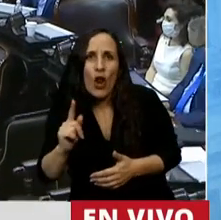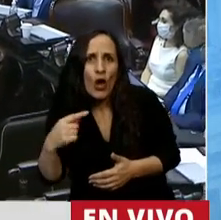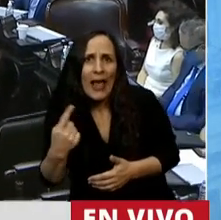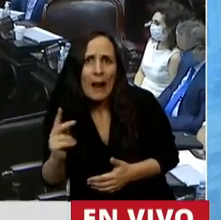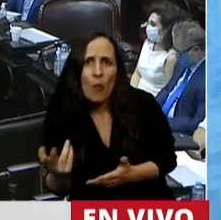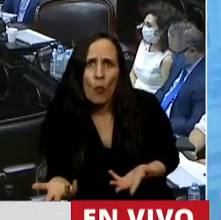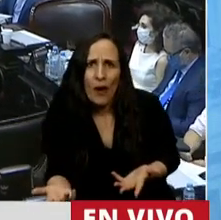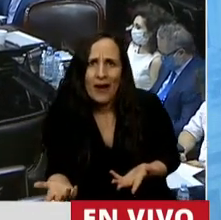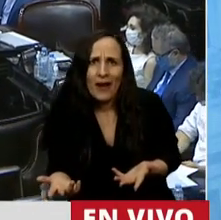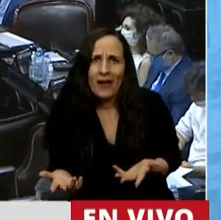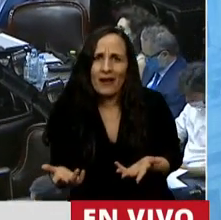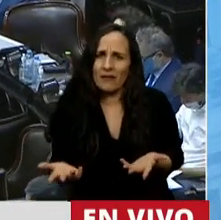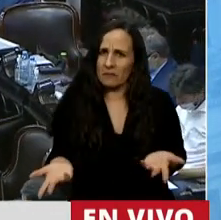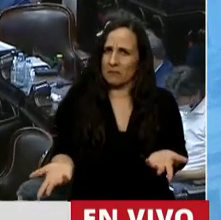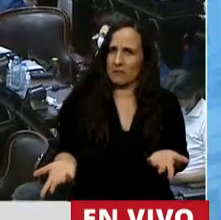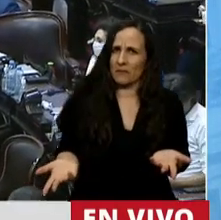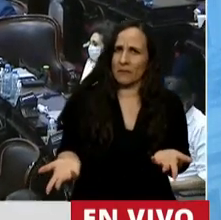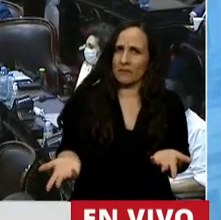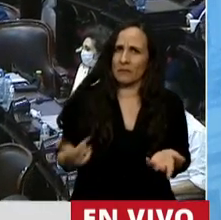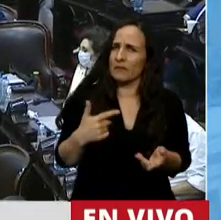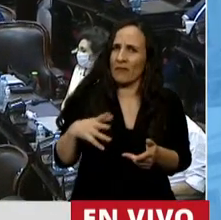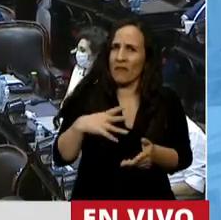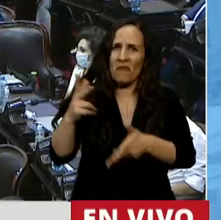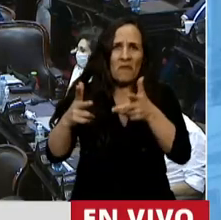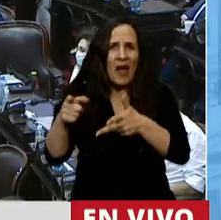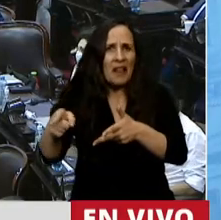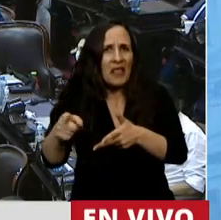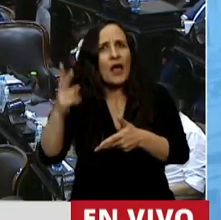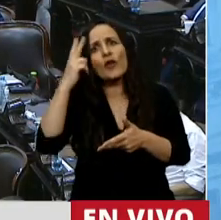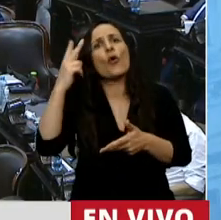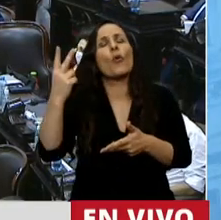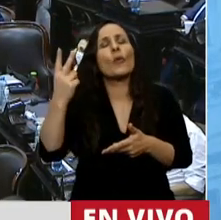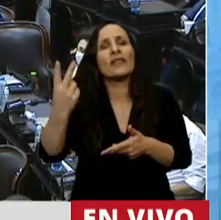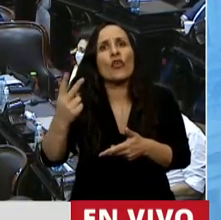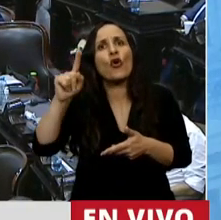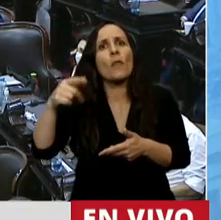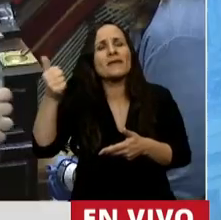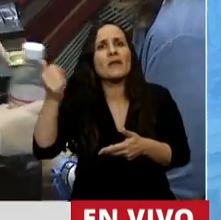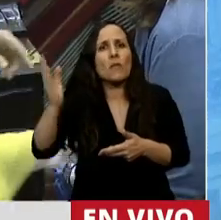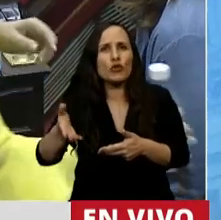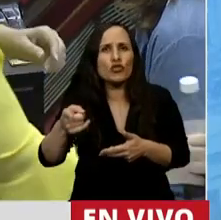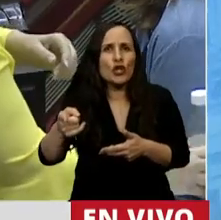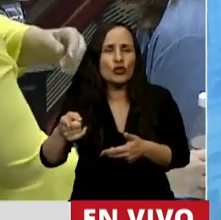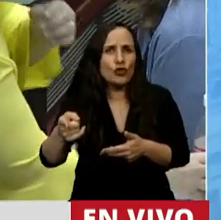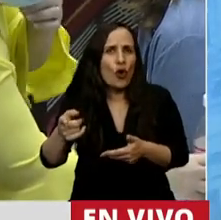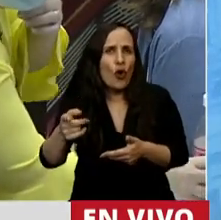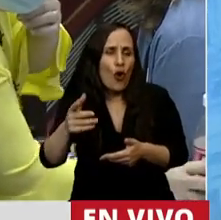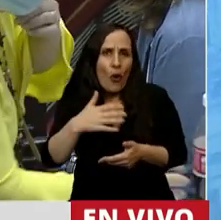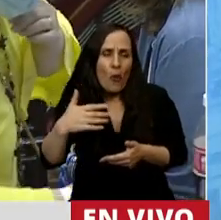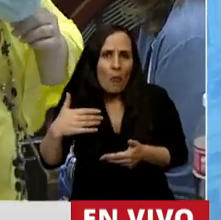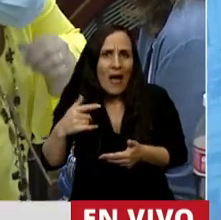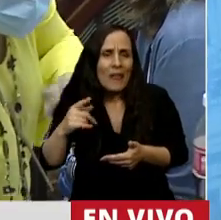lo que yo pregunto, ¿nadie habla del 92,6% de madres que mueren por embarazo por otras